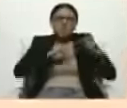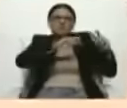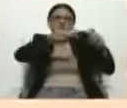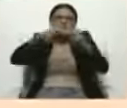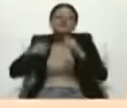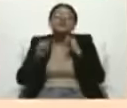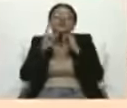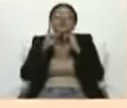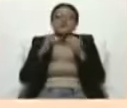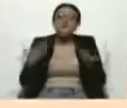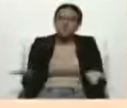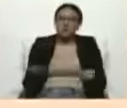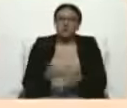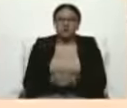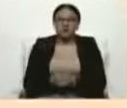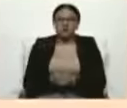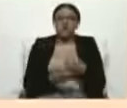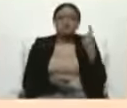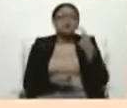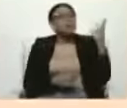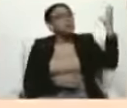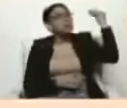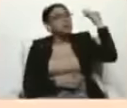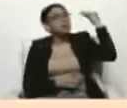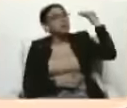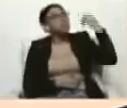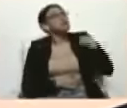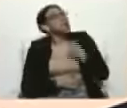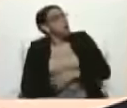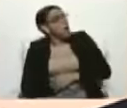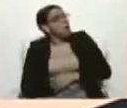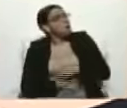Diosdado dijo tal cosa y no se hizo.